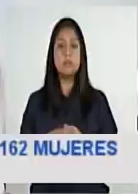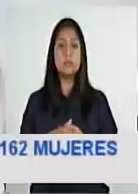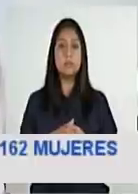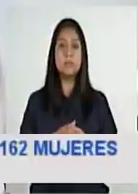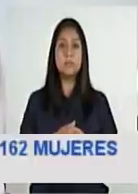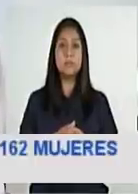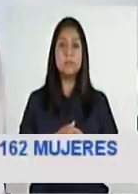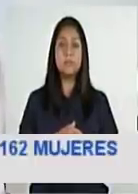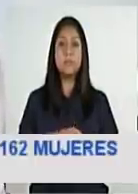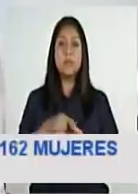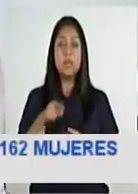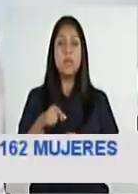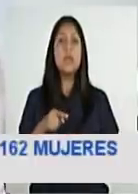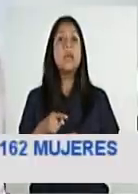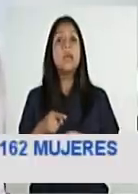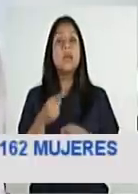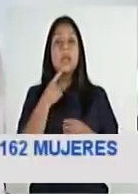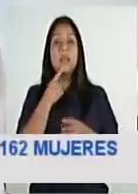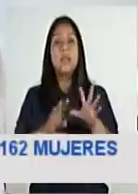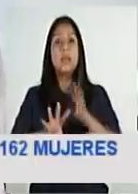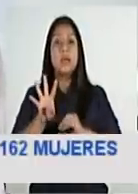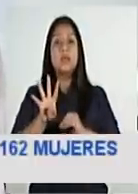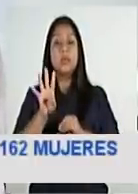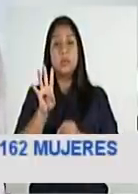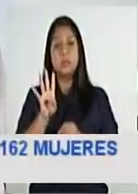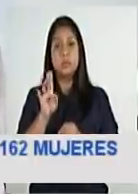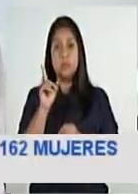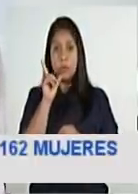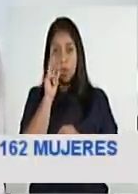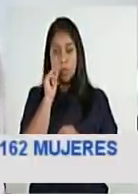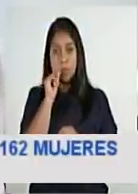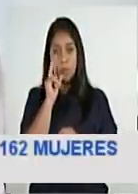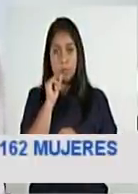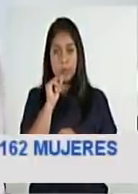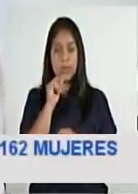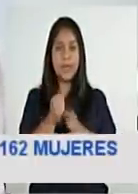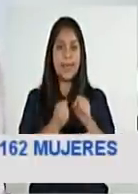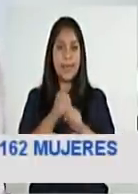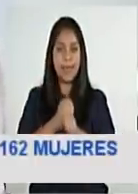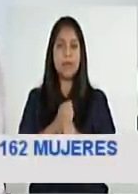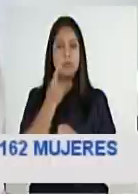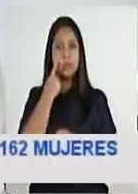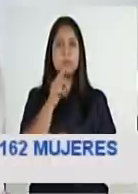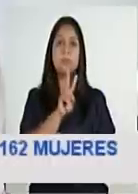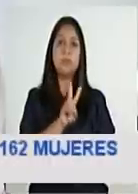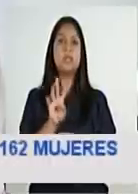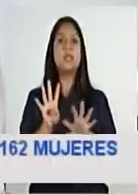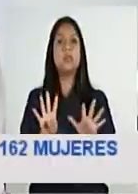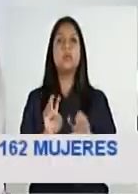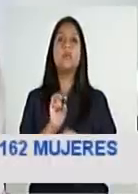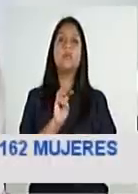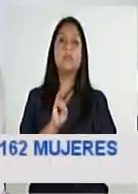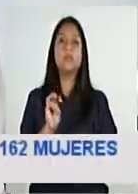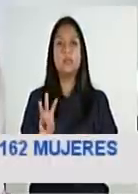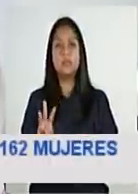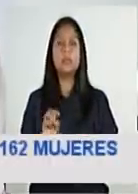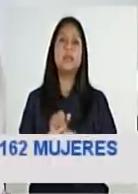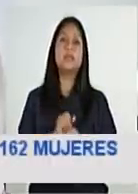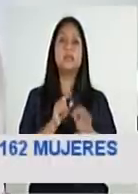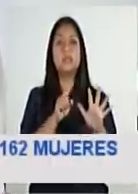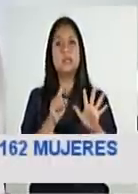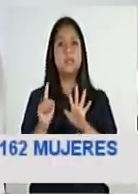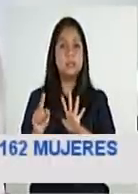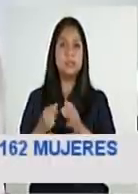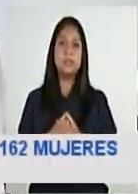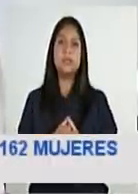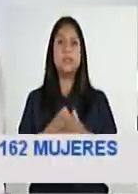familiares. Se trata de 14 de sexo masculino de las edades de 29, 33,